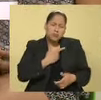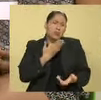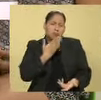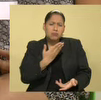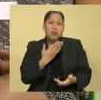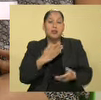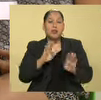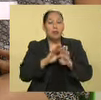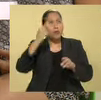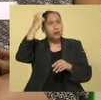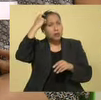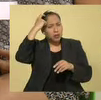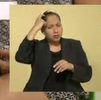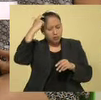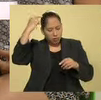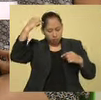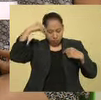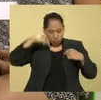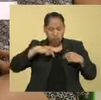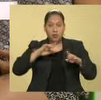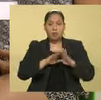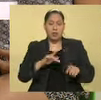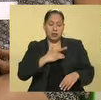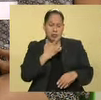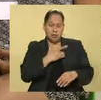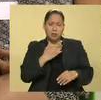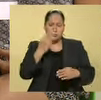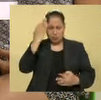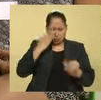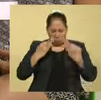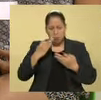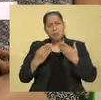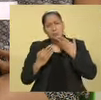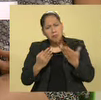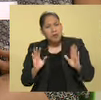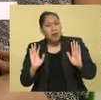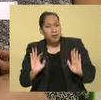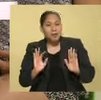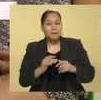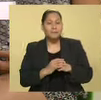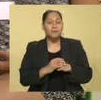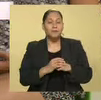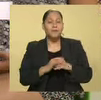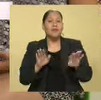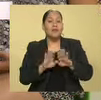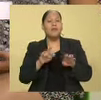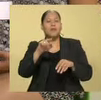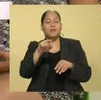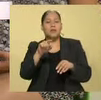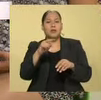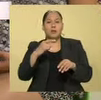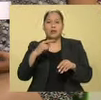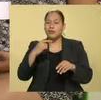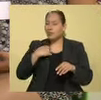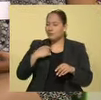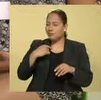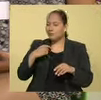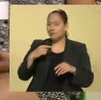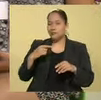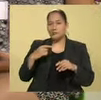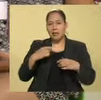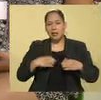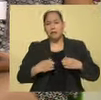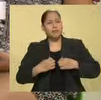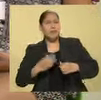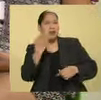parte del cerebro que reconoce una cosa que se llaman emociones estéticas. Esto quiere decir que tú vas a responder con alegría cuando tú te